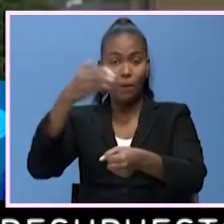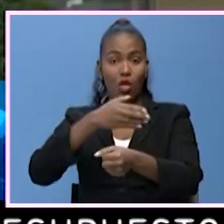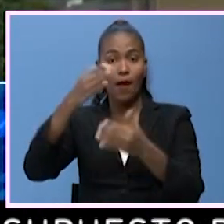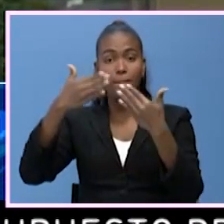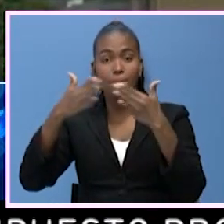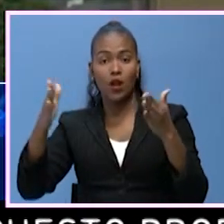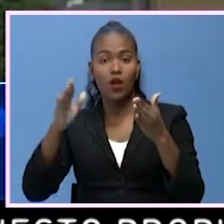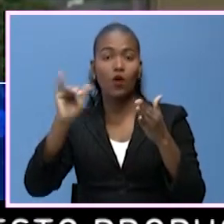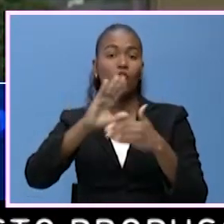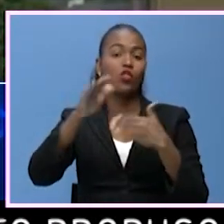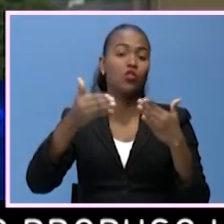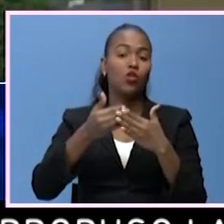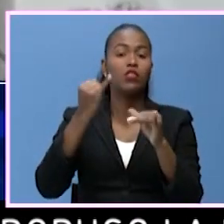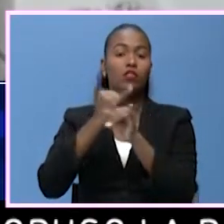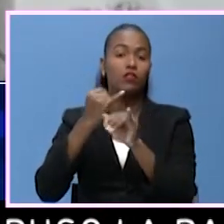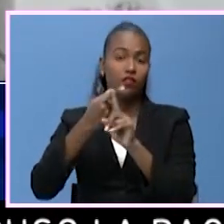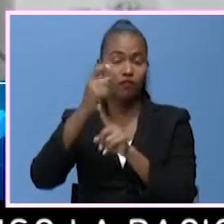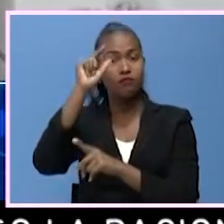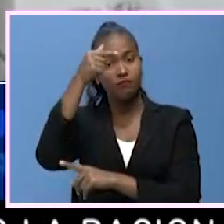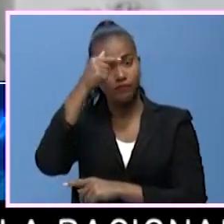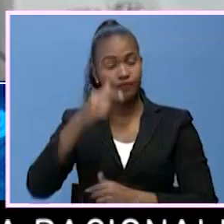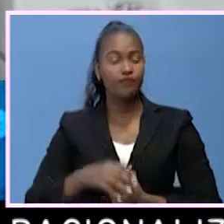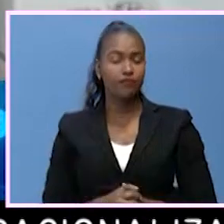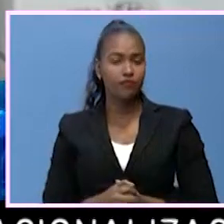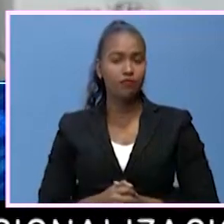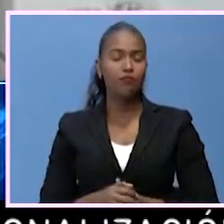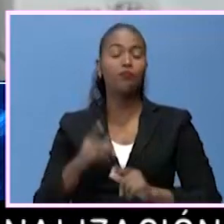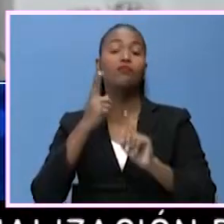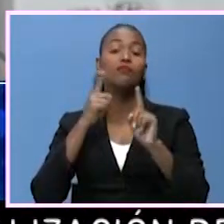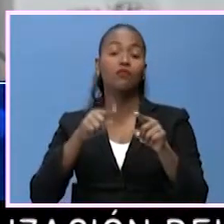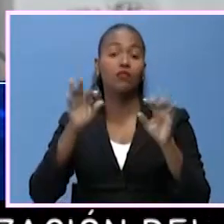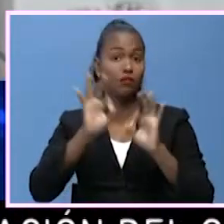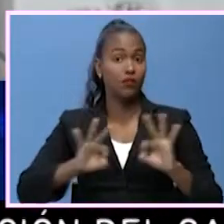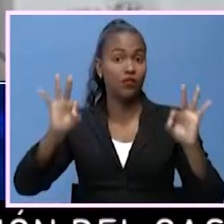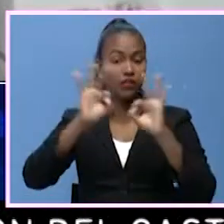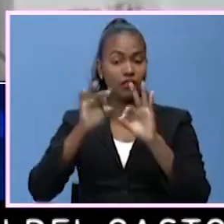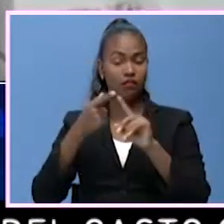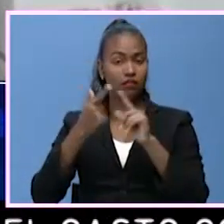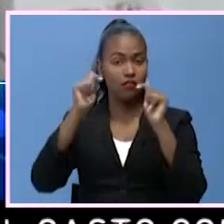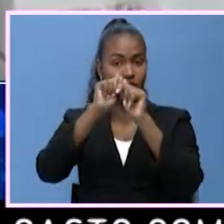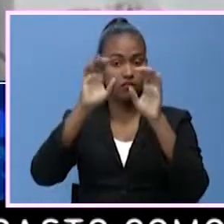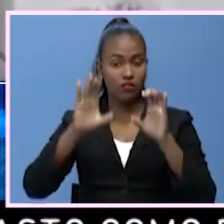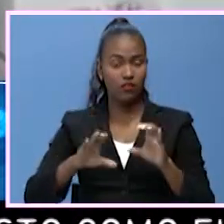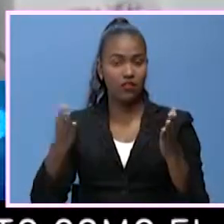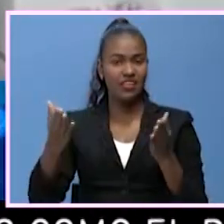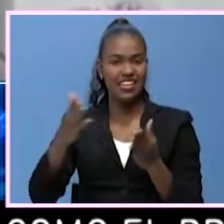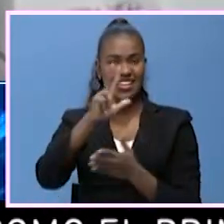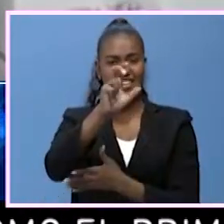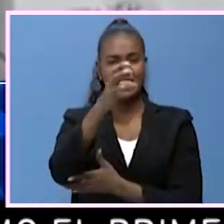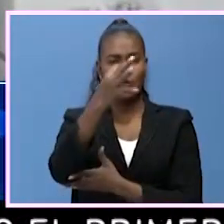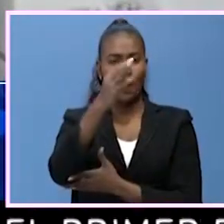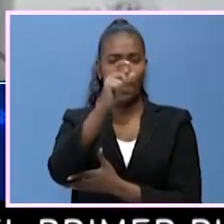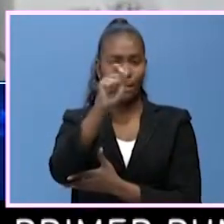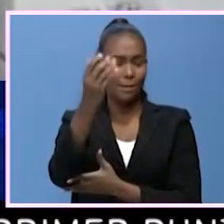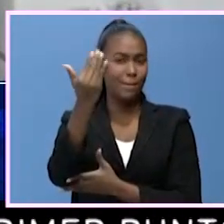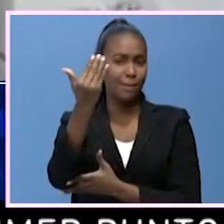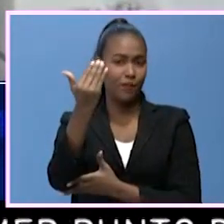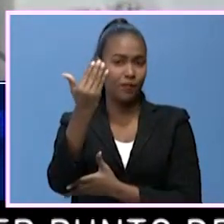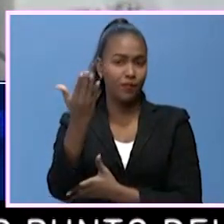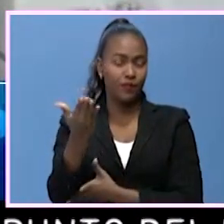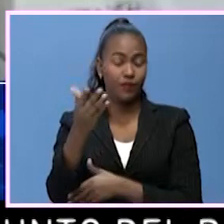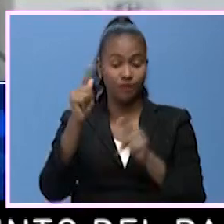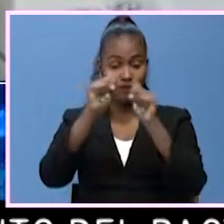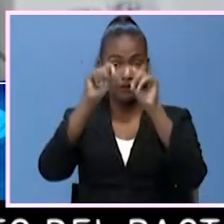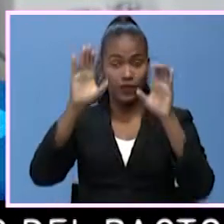públicos y para todos los órganos del Estado. En una sentencia importante del tribunal, la 319-15,